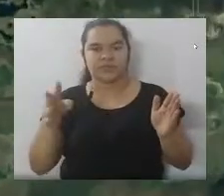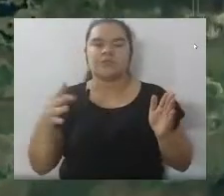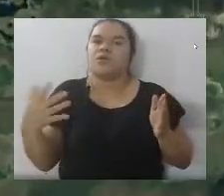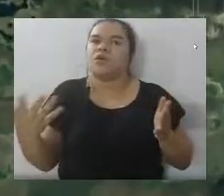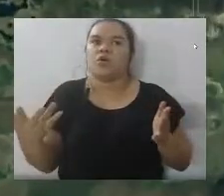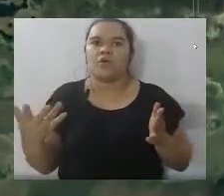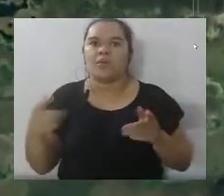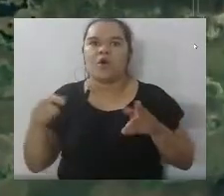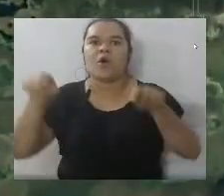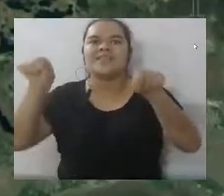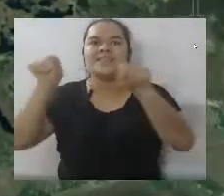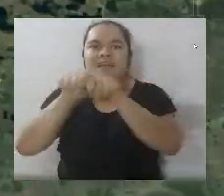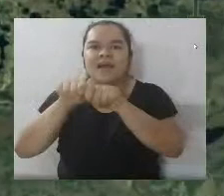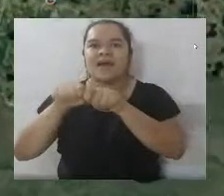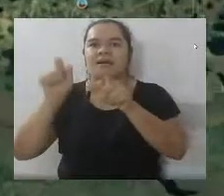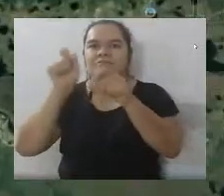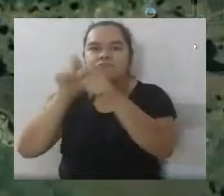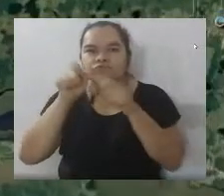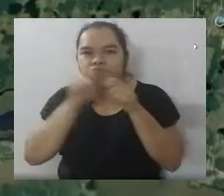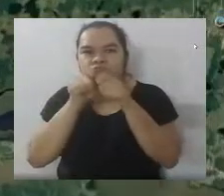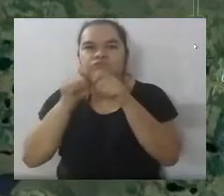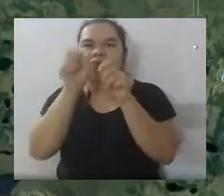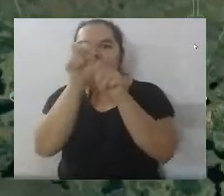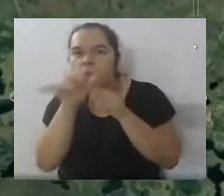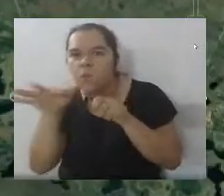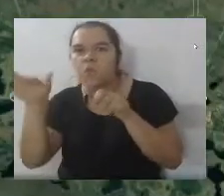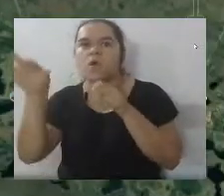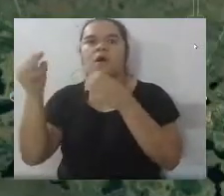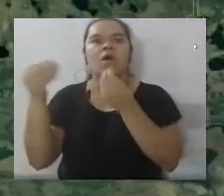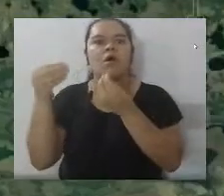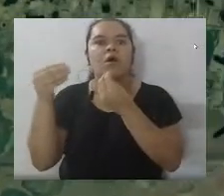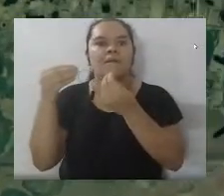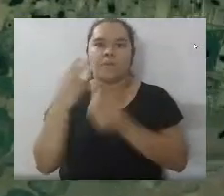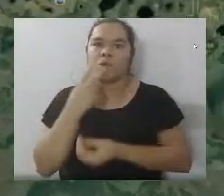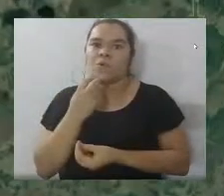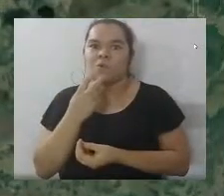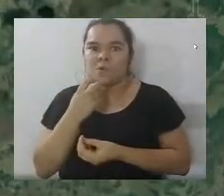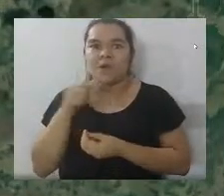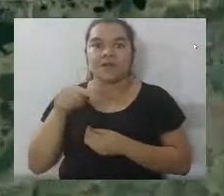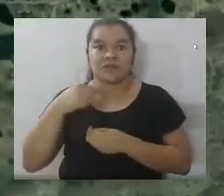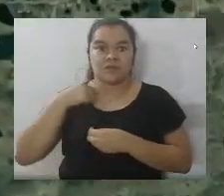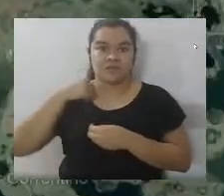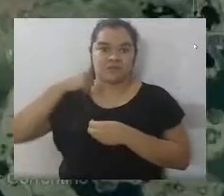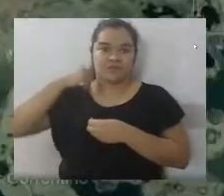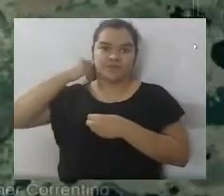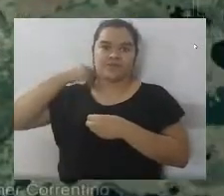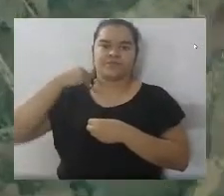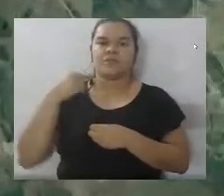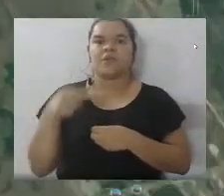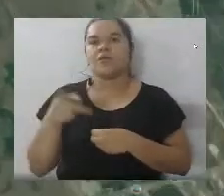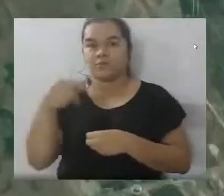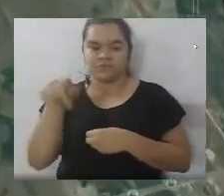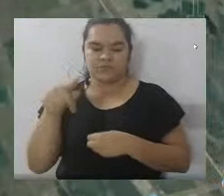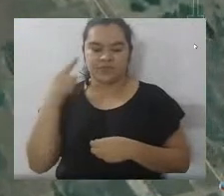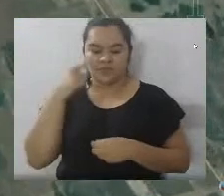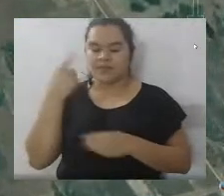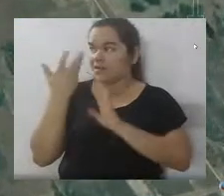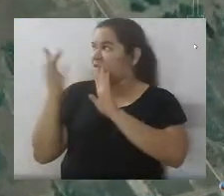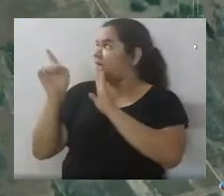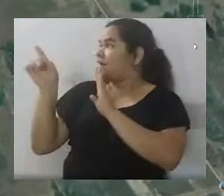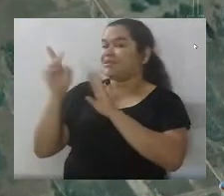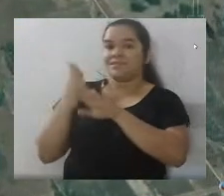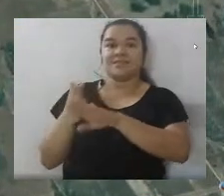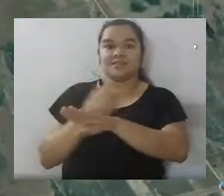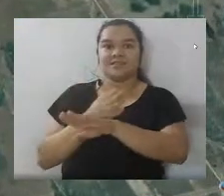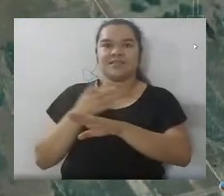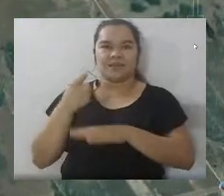ser las instalaciones eléctricas, la transmisión de energía. Ustedes sabemos, les acabo de mostrar, dónde